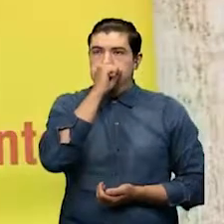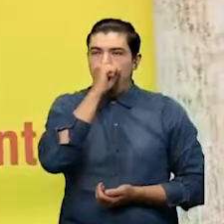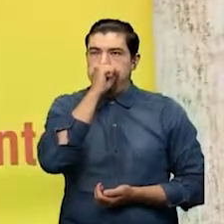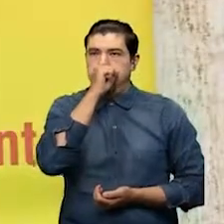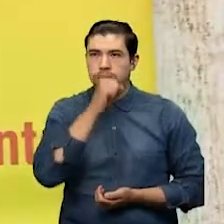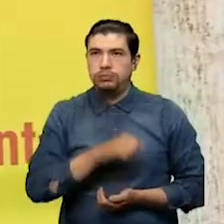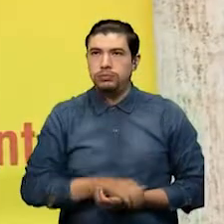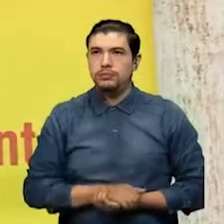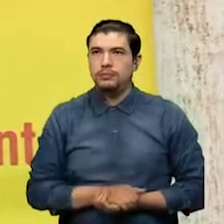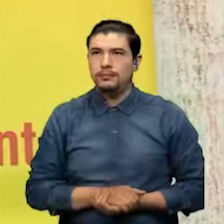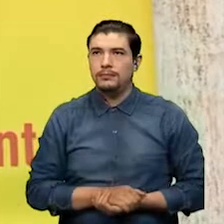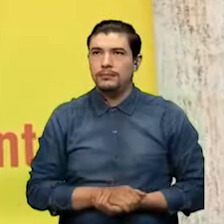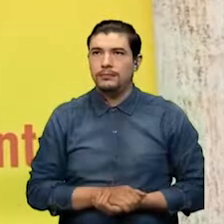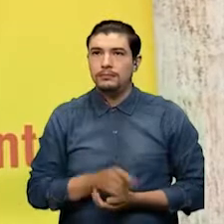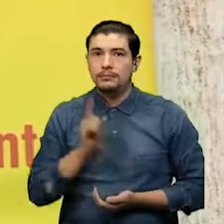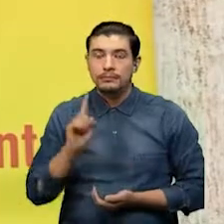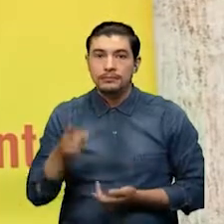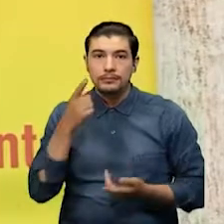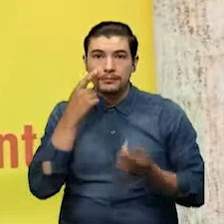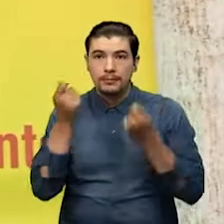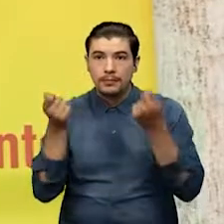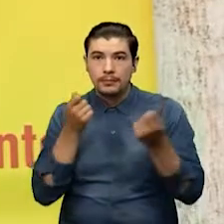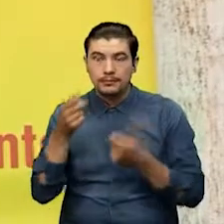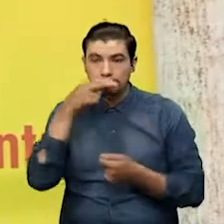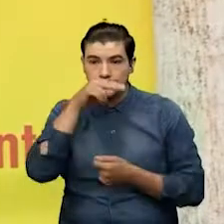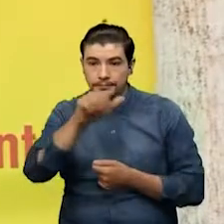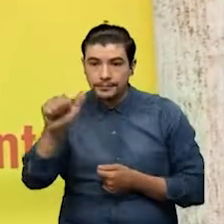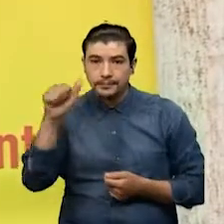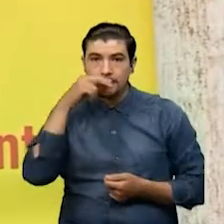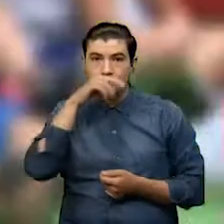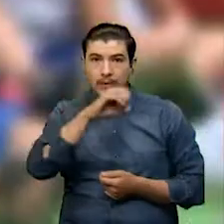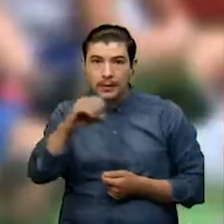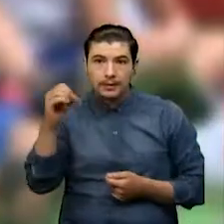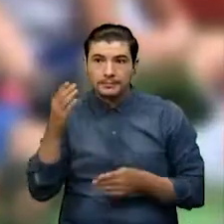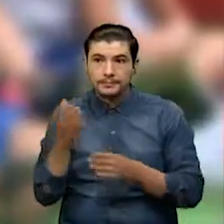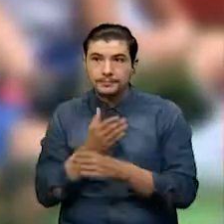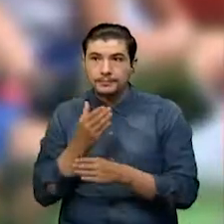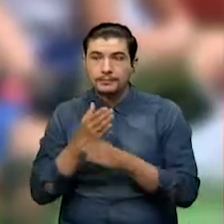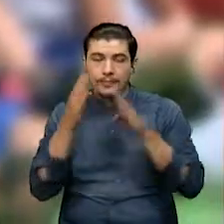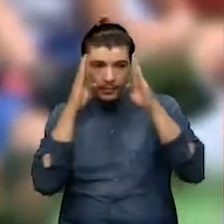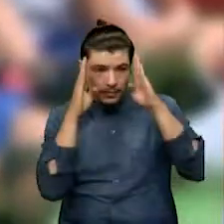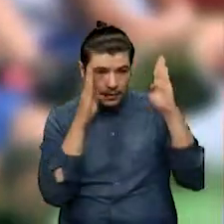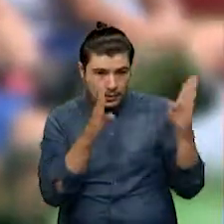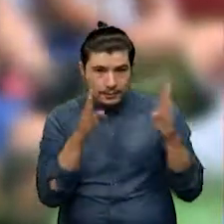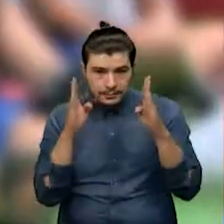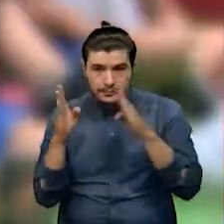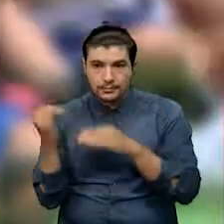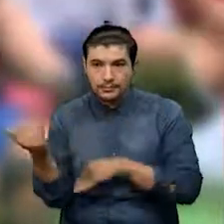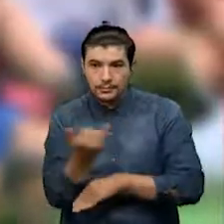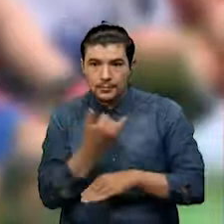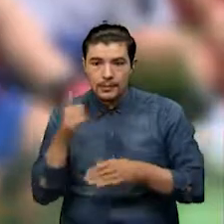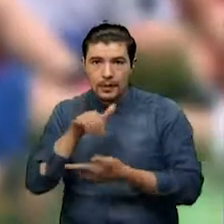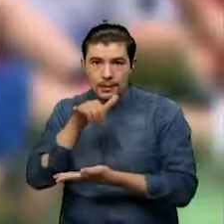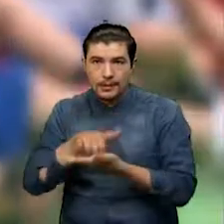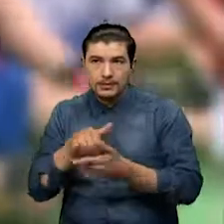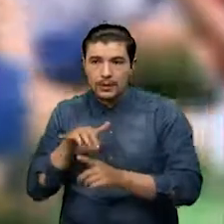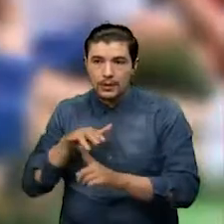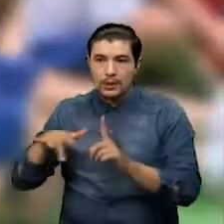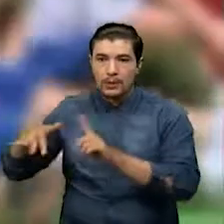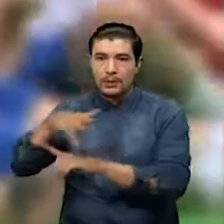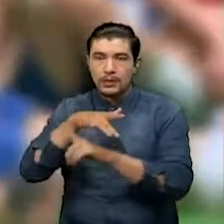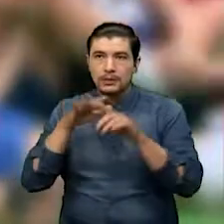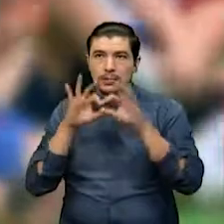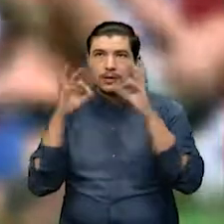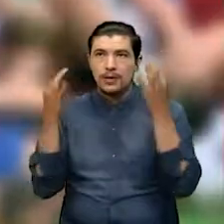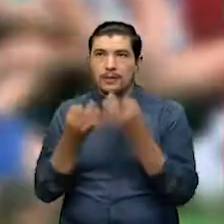municipal en una estrategia en donde las niñas y los niños problemas son tratados en su mismo entorno familiar y escolar